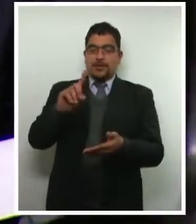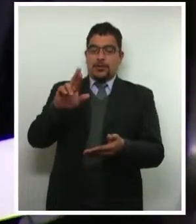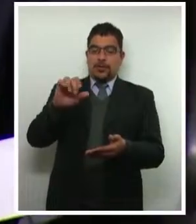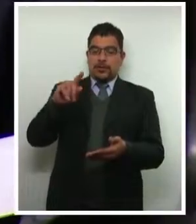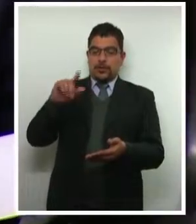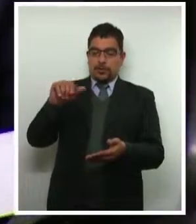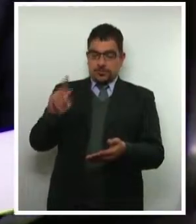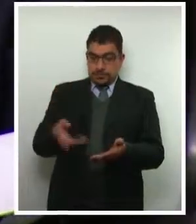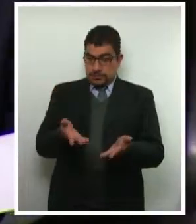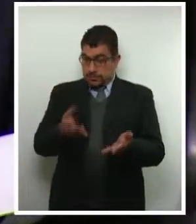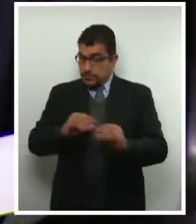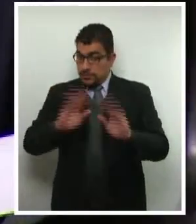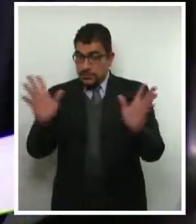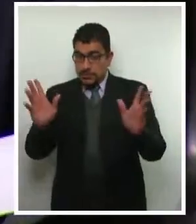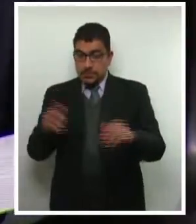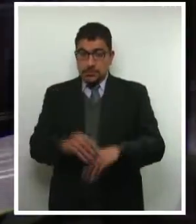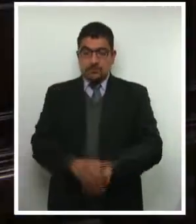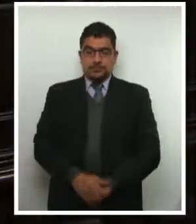¿Está claro?